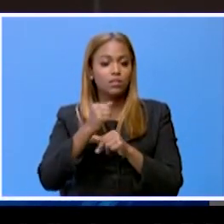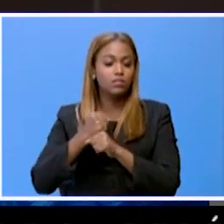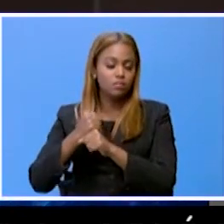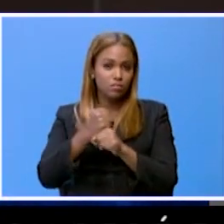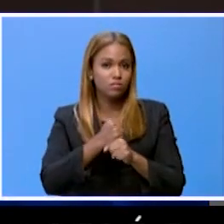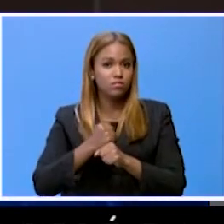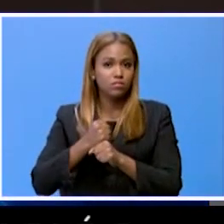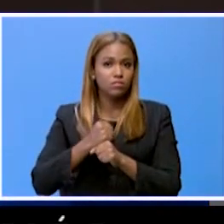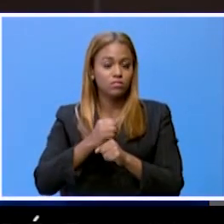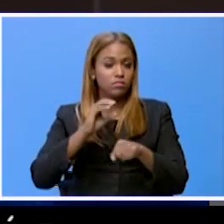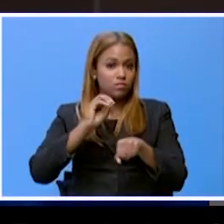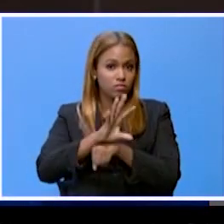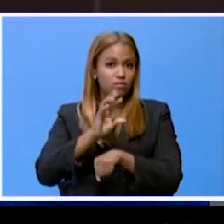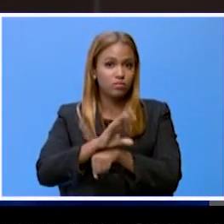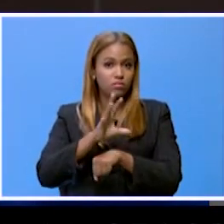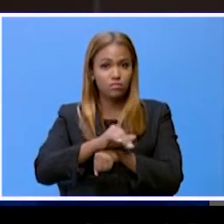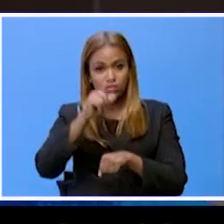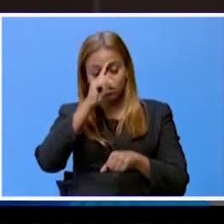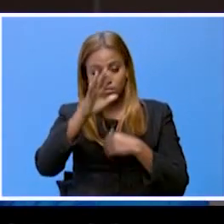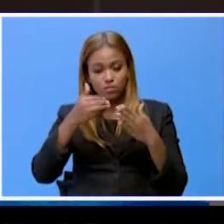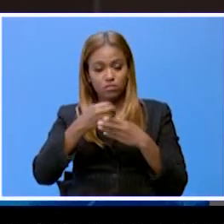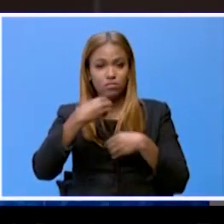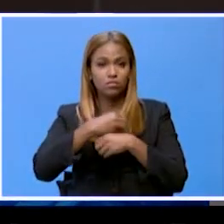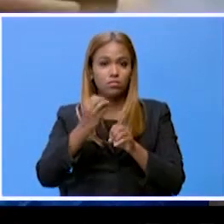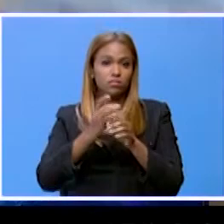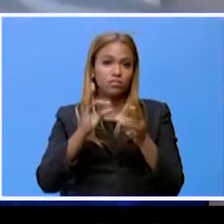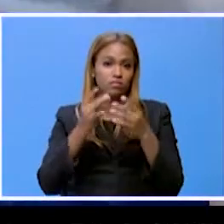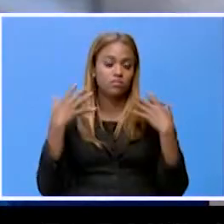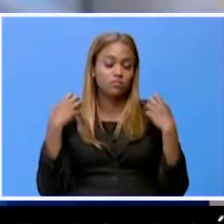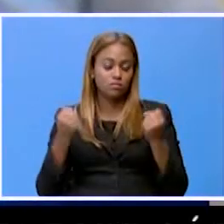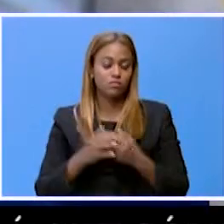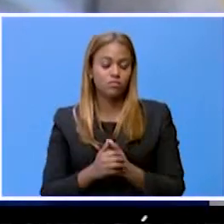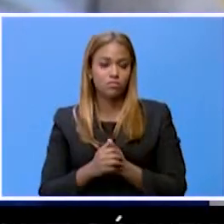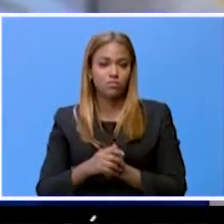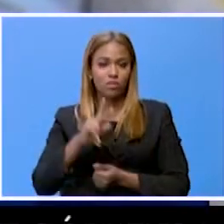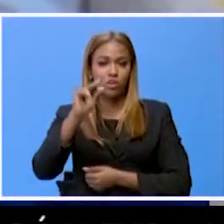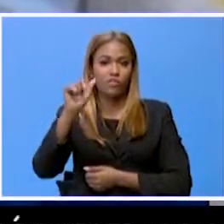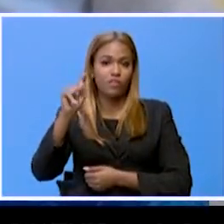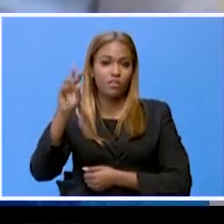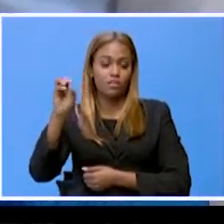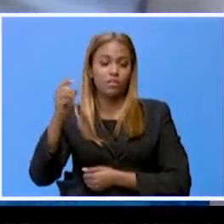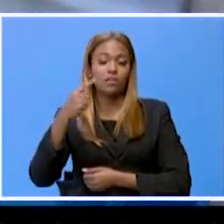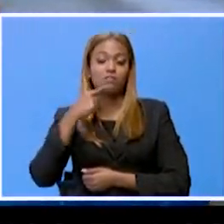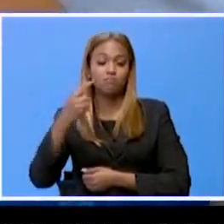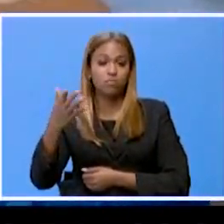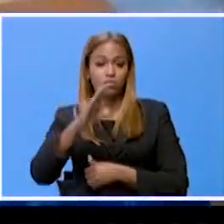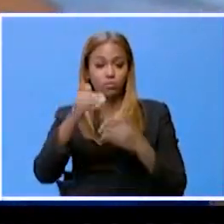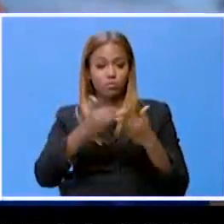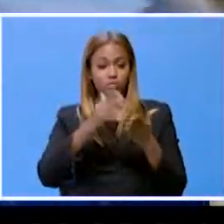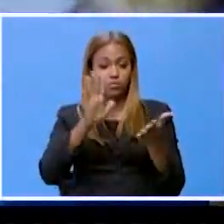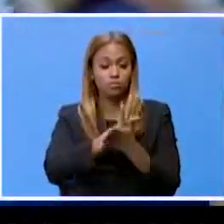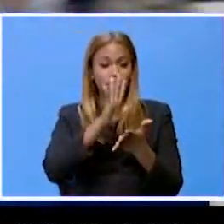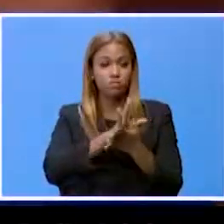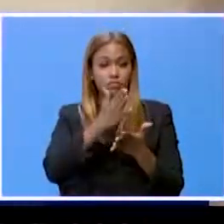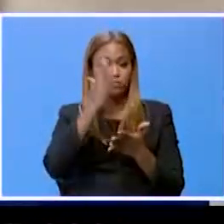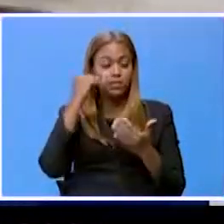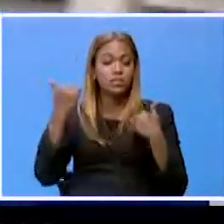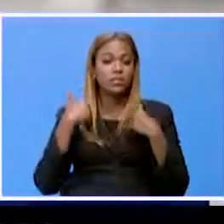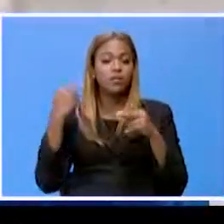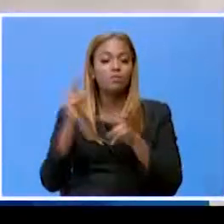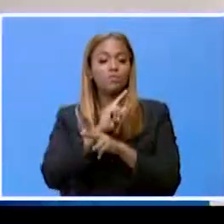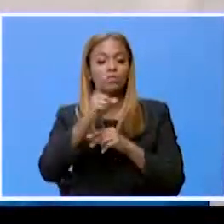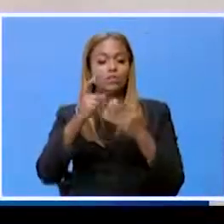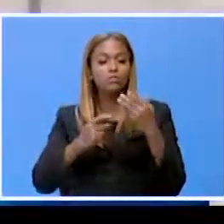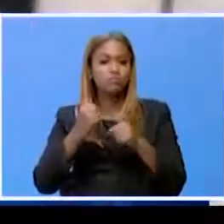bioseguridad recomendados por los organismos de salud. Roberto Fulcar dijo que todos los centros educativos contarán con los materiales